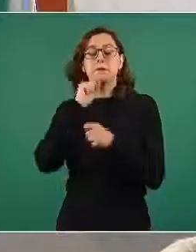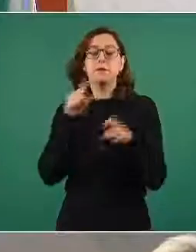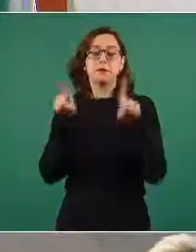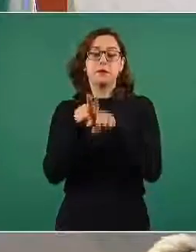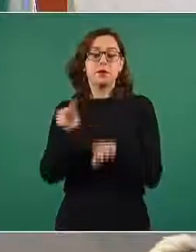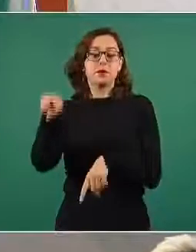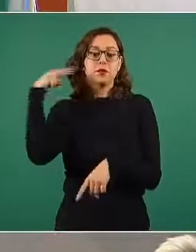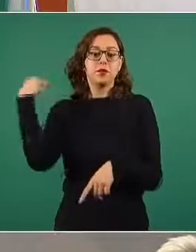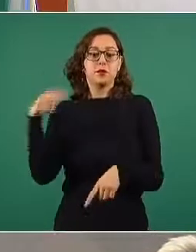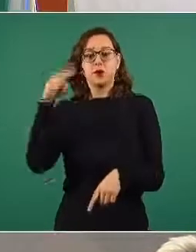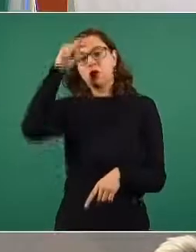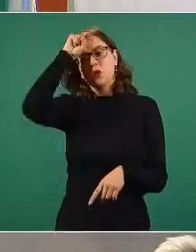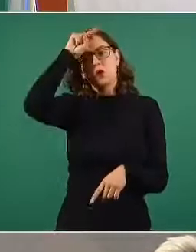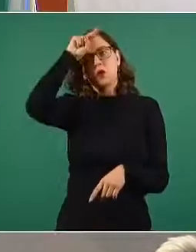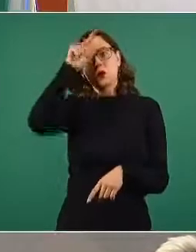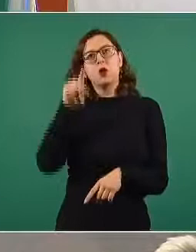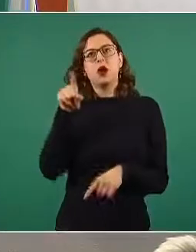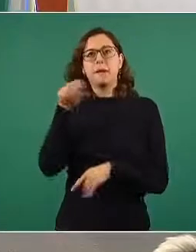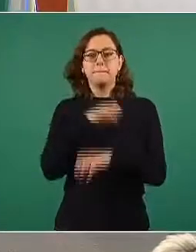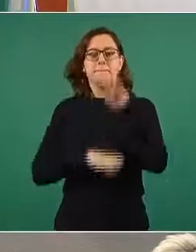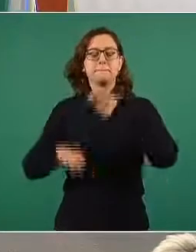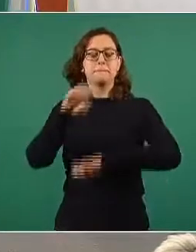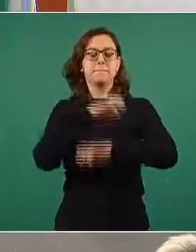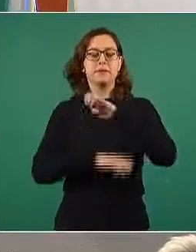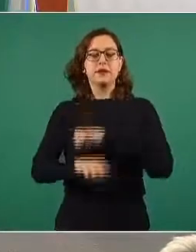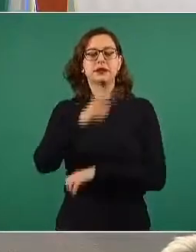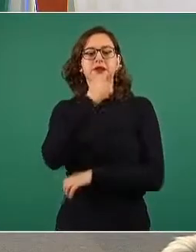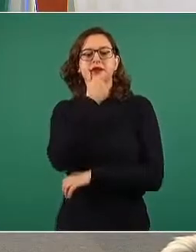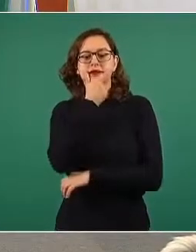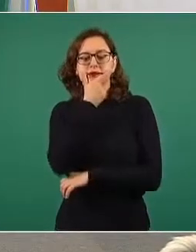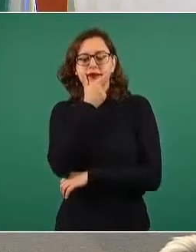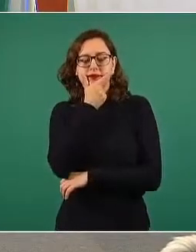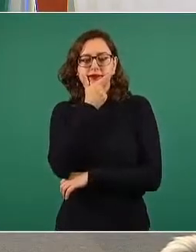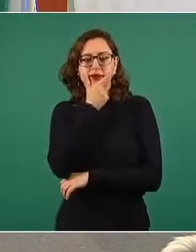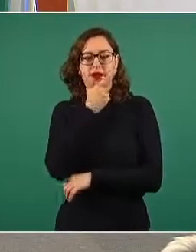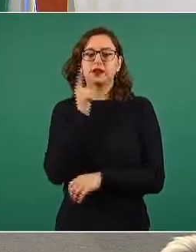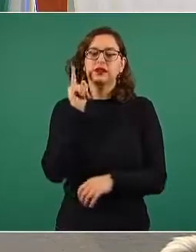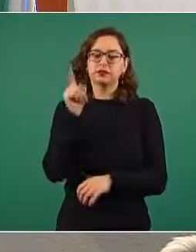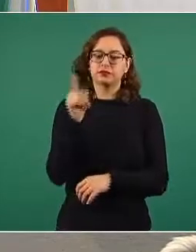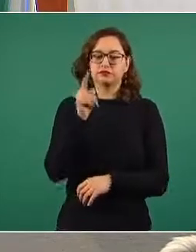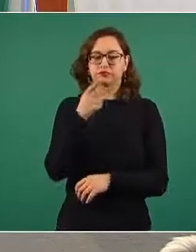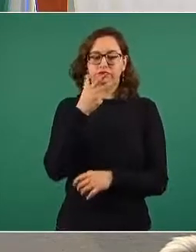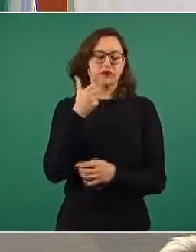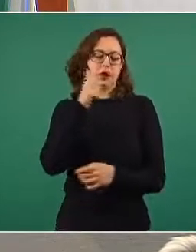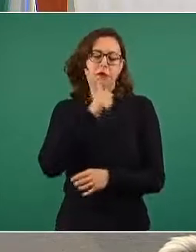un empresario inglés, Pearson, que era su contratista favorito.